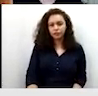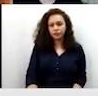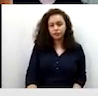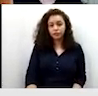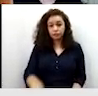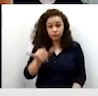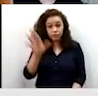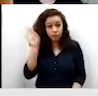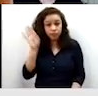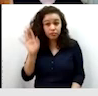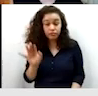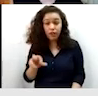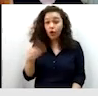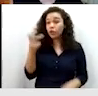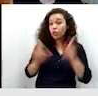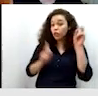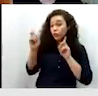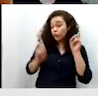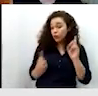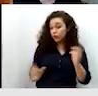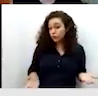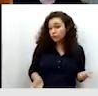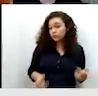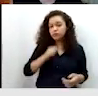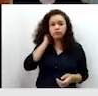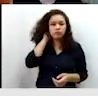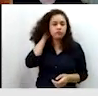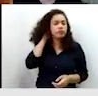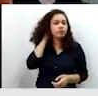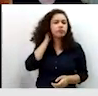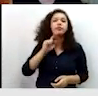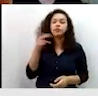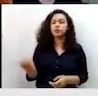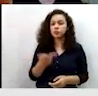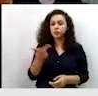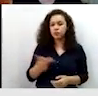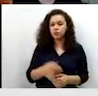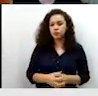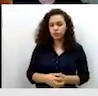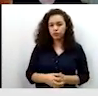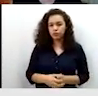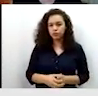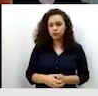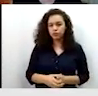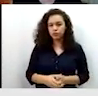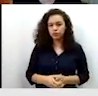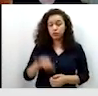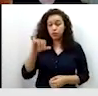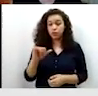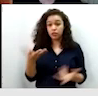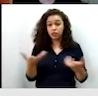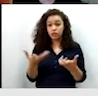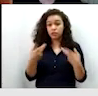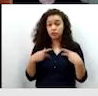Bueno. ¿Alguna otra duda? Sí, mi pregunta que si eso lo tiene que hacer una